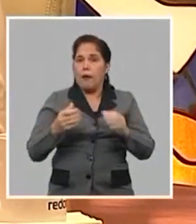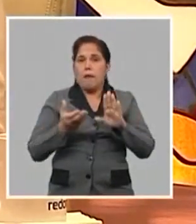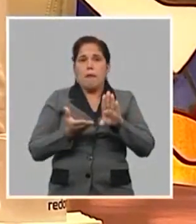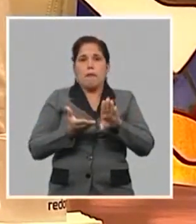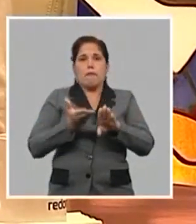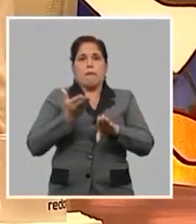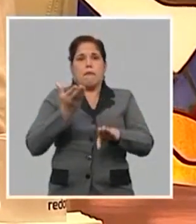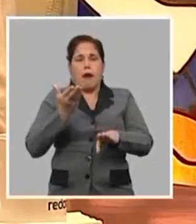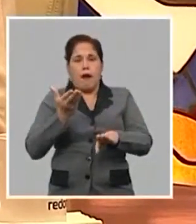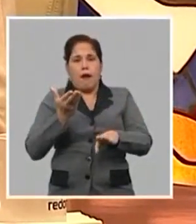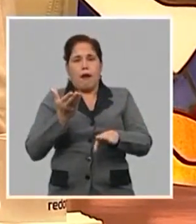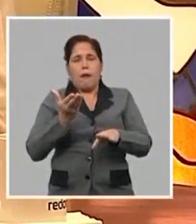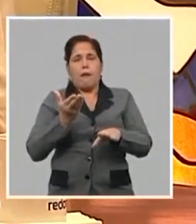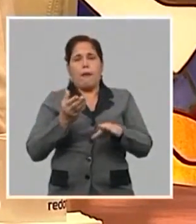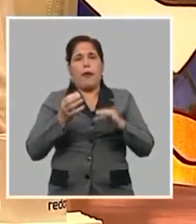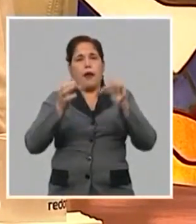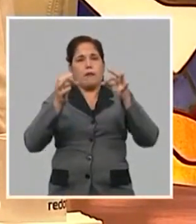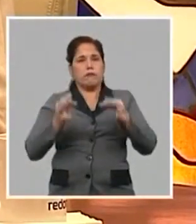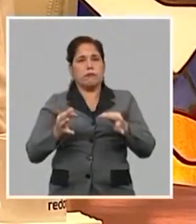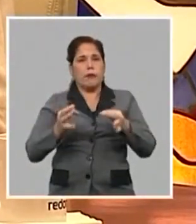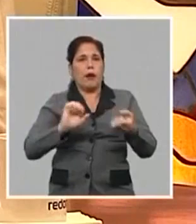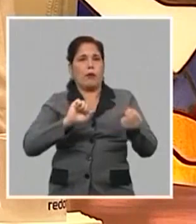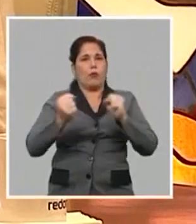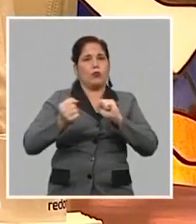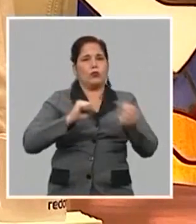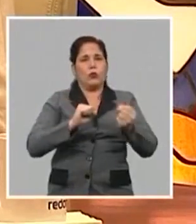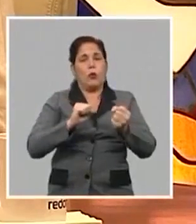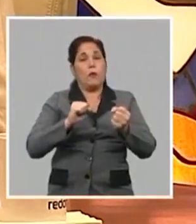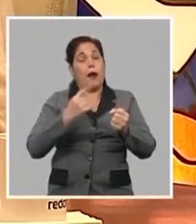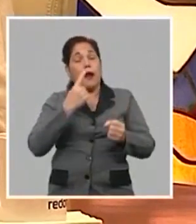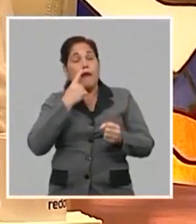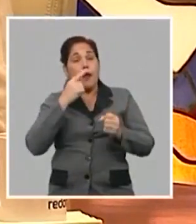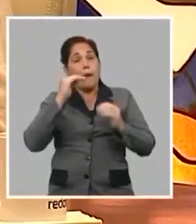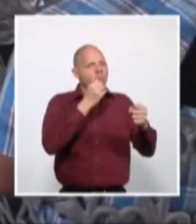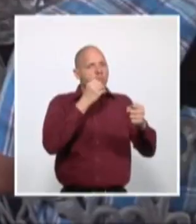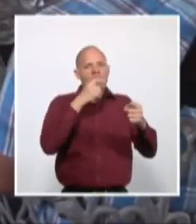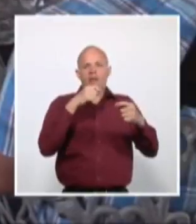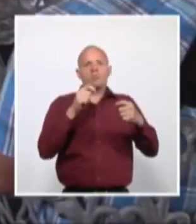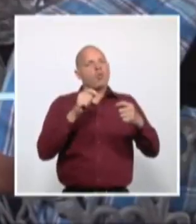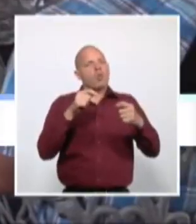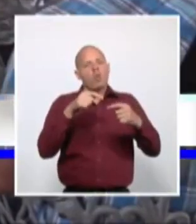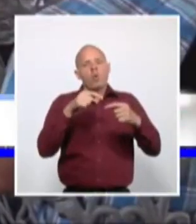Según cifras gubernamentales, 8 personas dieron positivo al coronavirus.